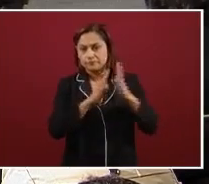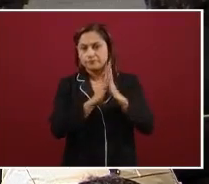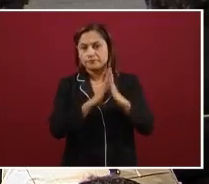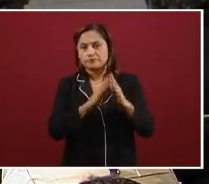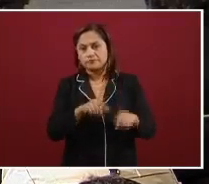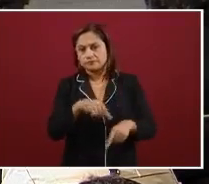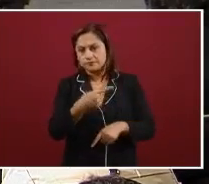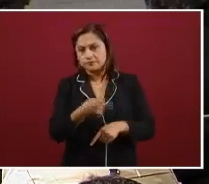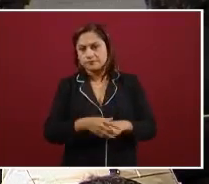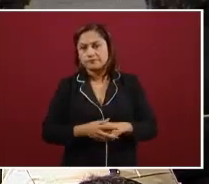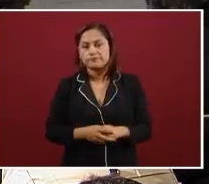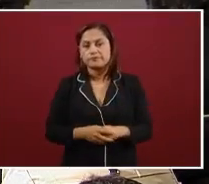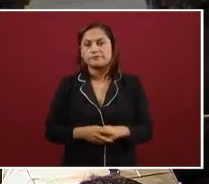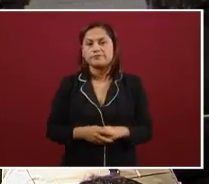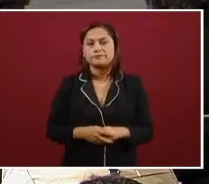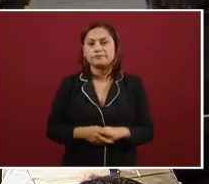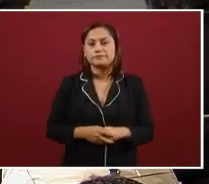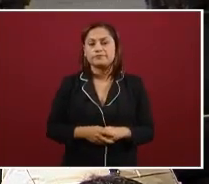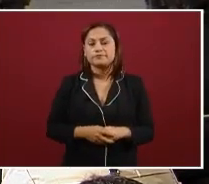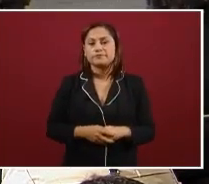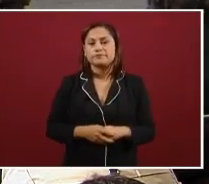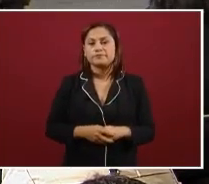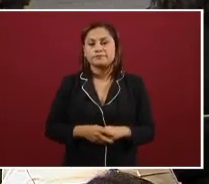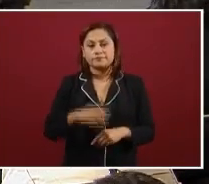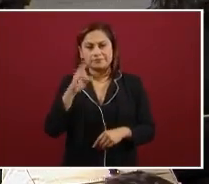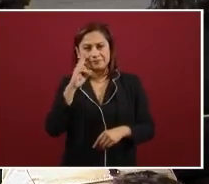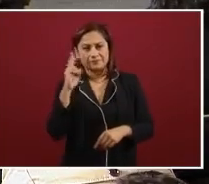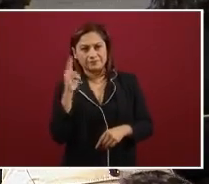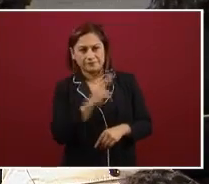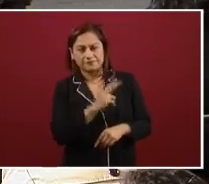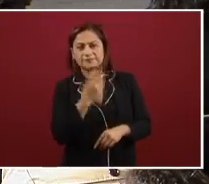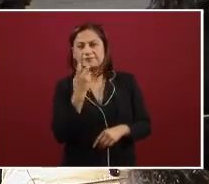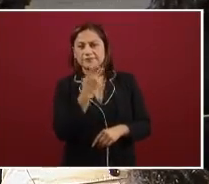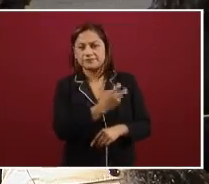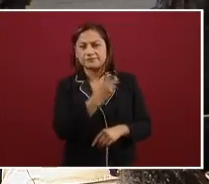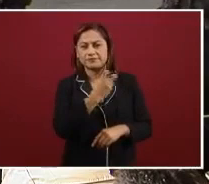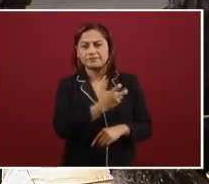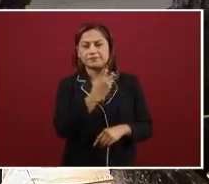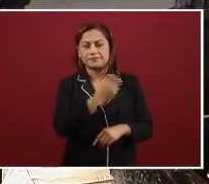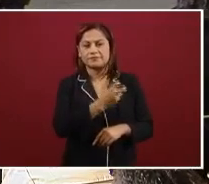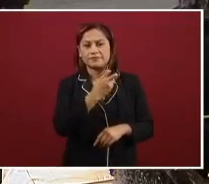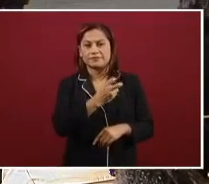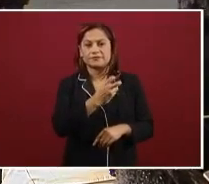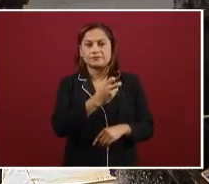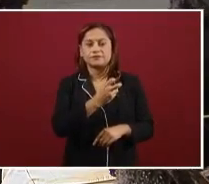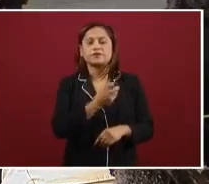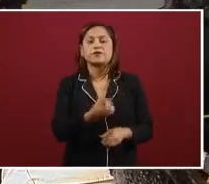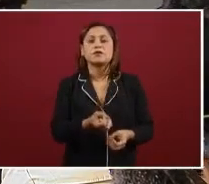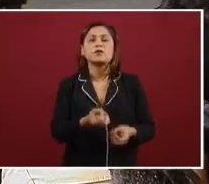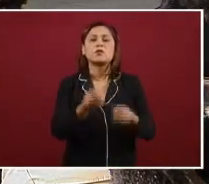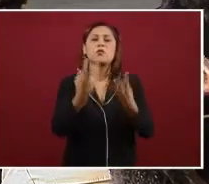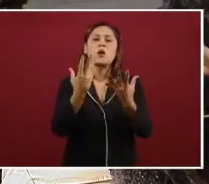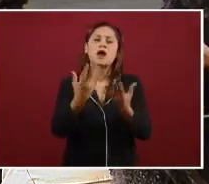la que sigue. Aquí lo que podemos ver es la cantidad que se ha recolectado en alta mar.